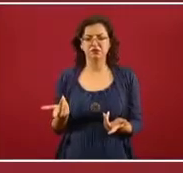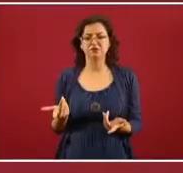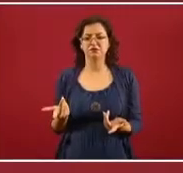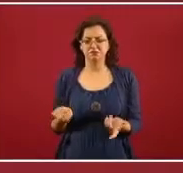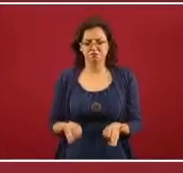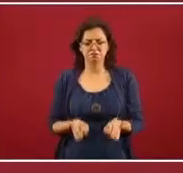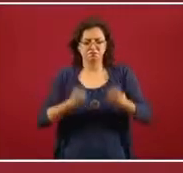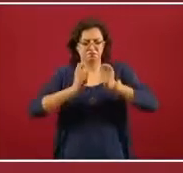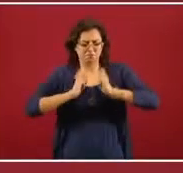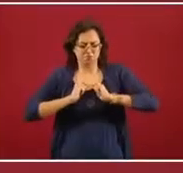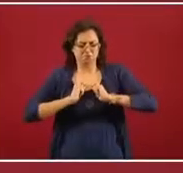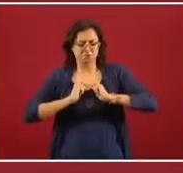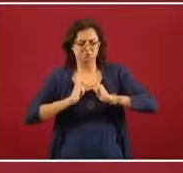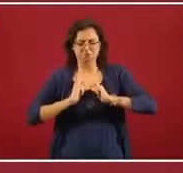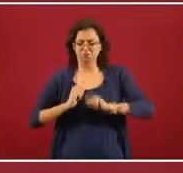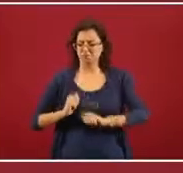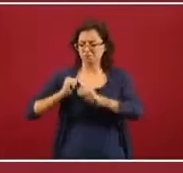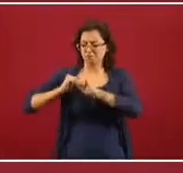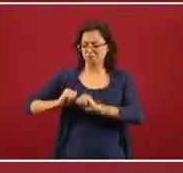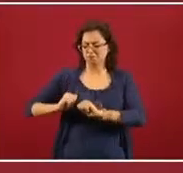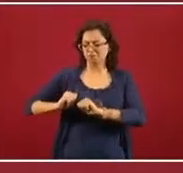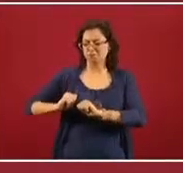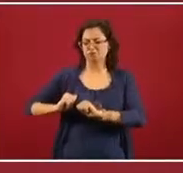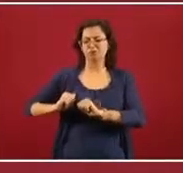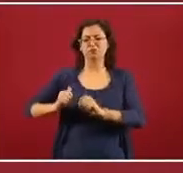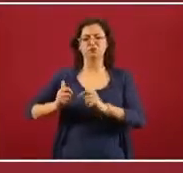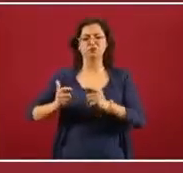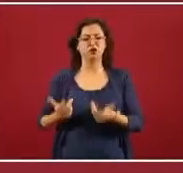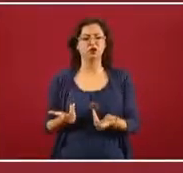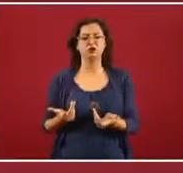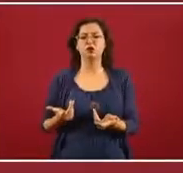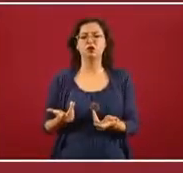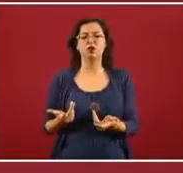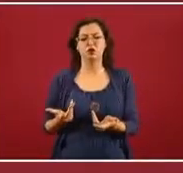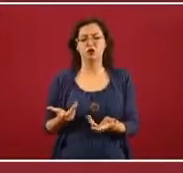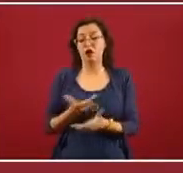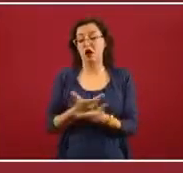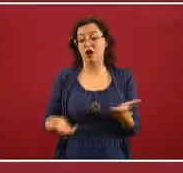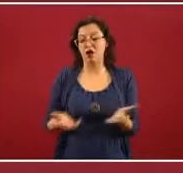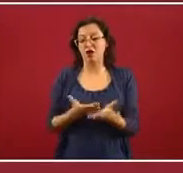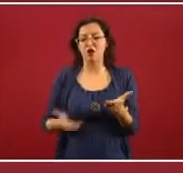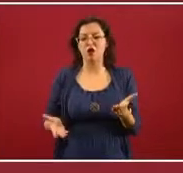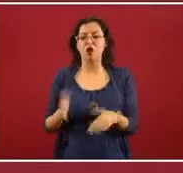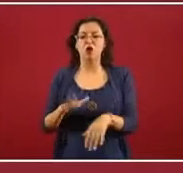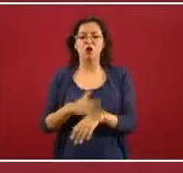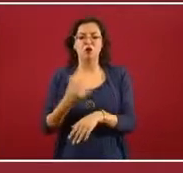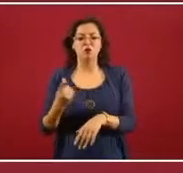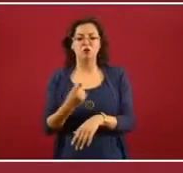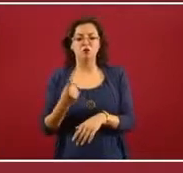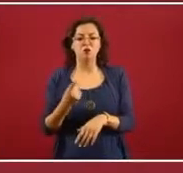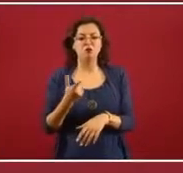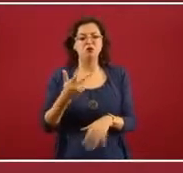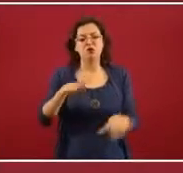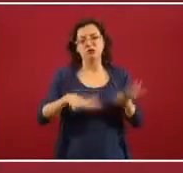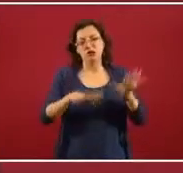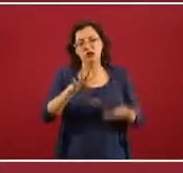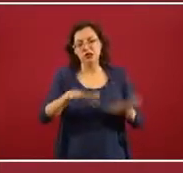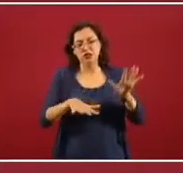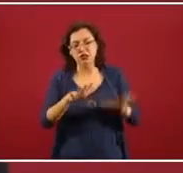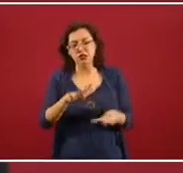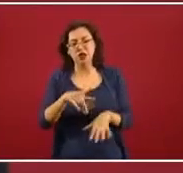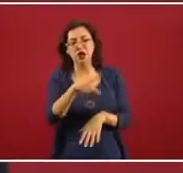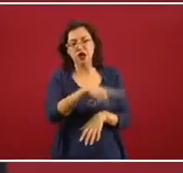características, facultades que normalmente no tiene. Normalmente funciona la oferta y la demanda, y nosotros